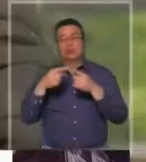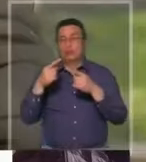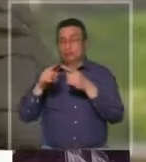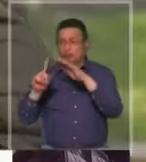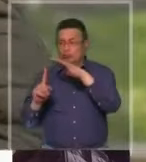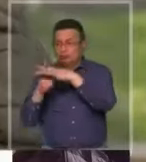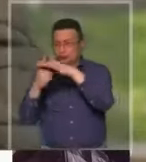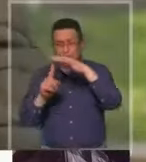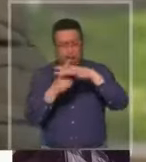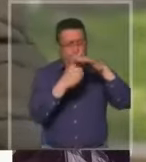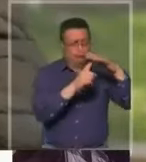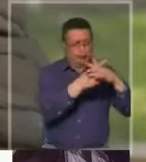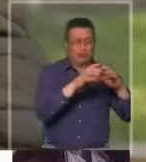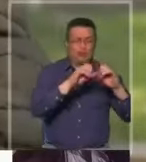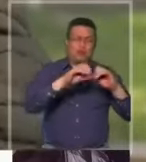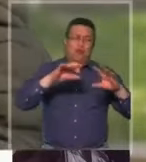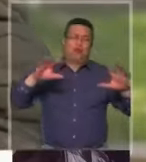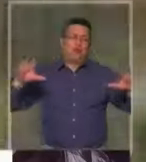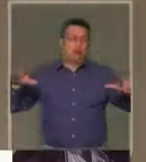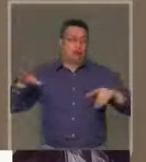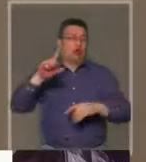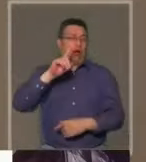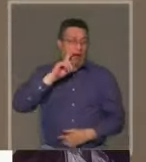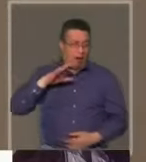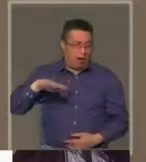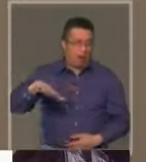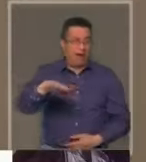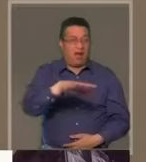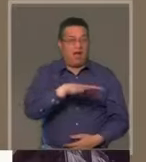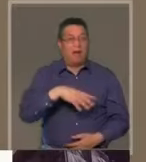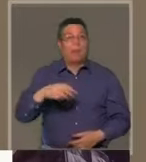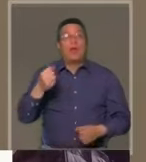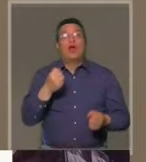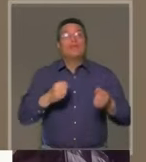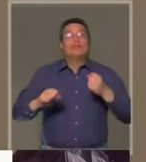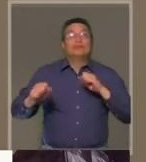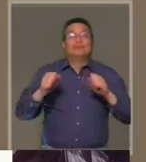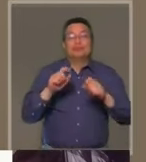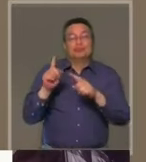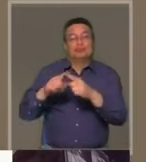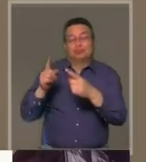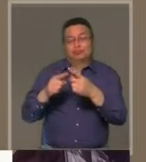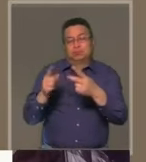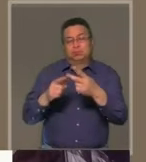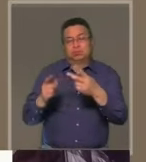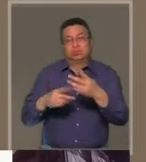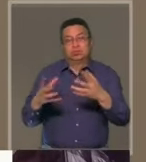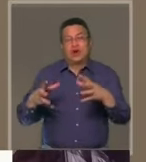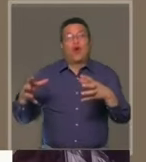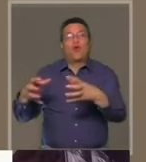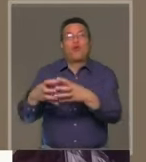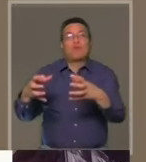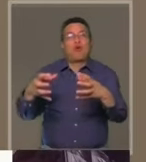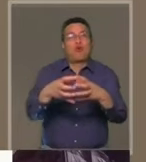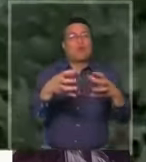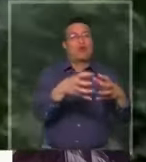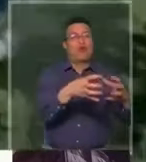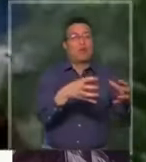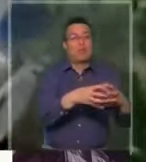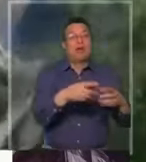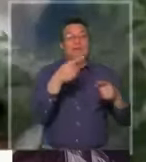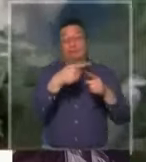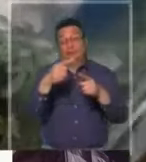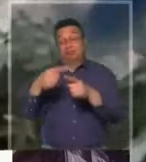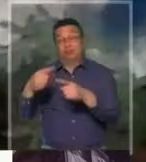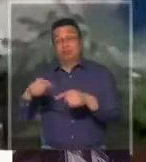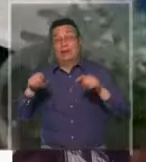orígenes de digamos de de comportamientos que tienen que ver con las pandillas Y esa diversidad de orígenes